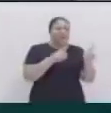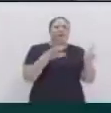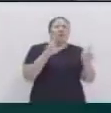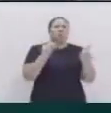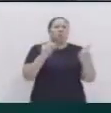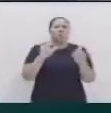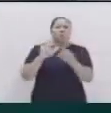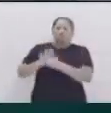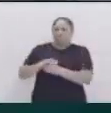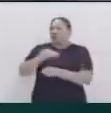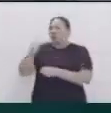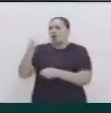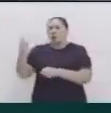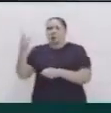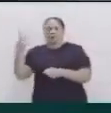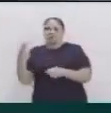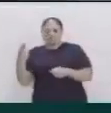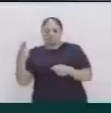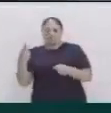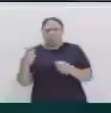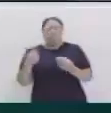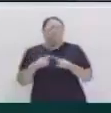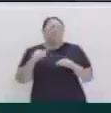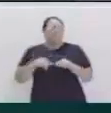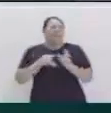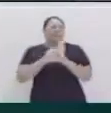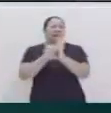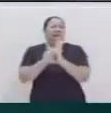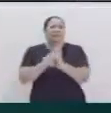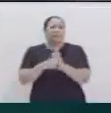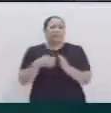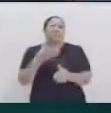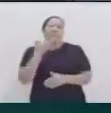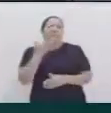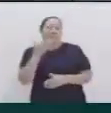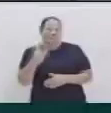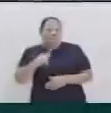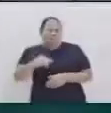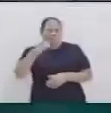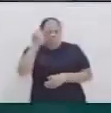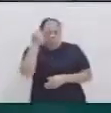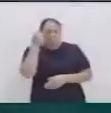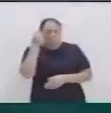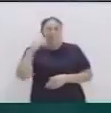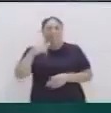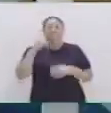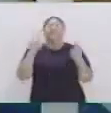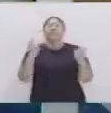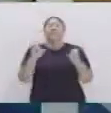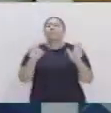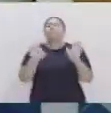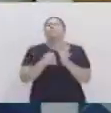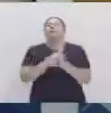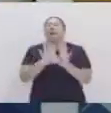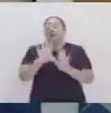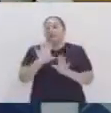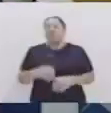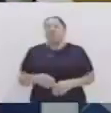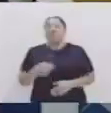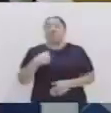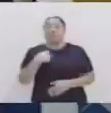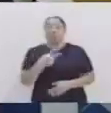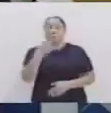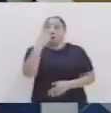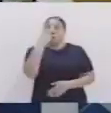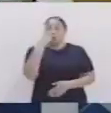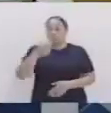Entonces, veamos dos ejemplos así sencillos para comprender de una manera eficaz el tema. Entonces, por ejemplo, si lanzamos dos